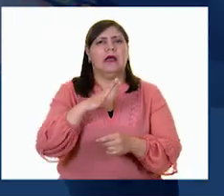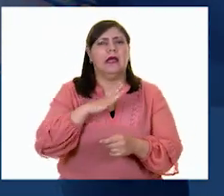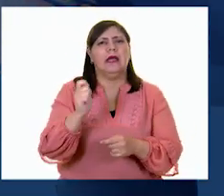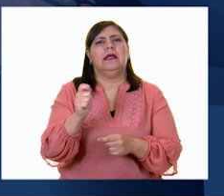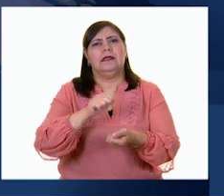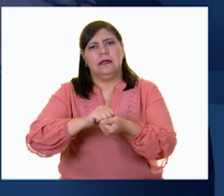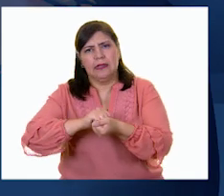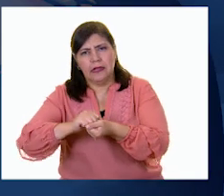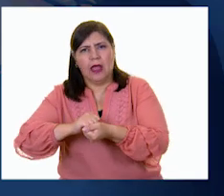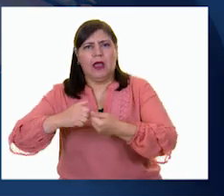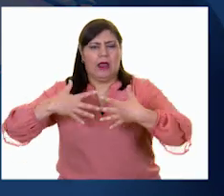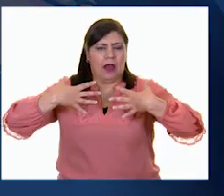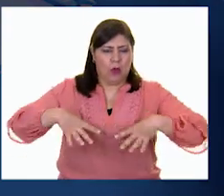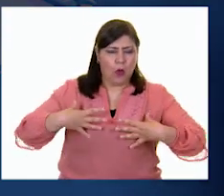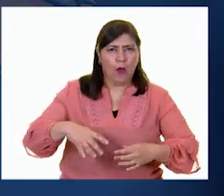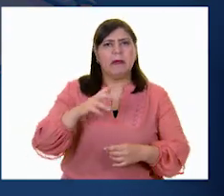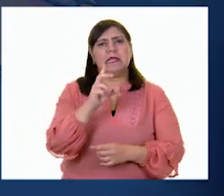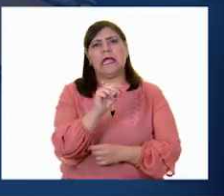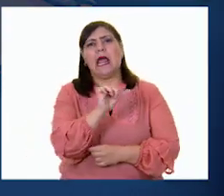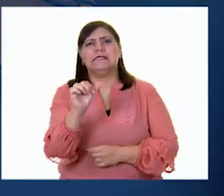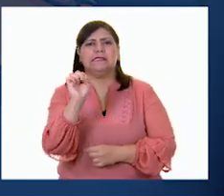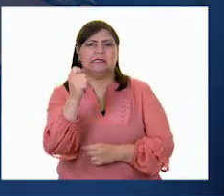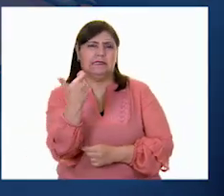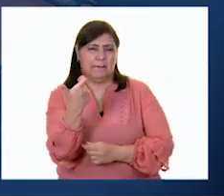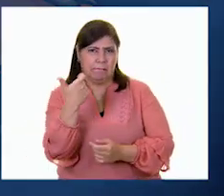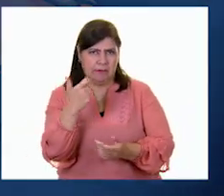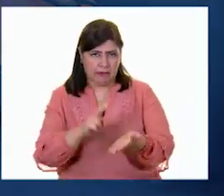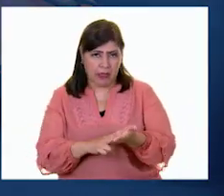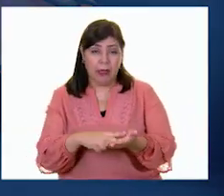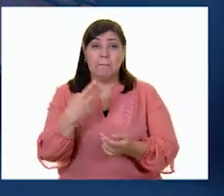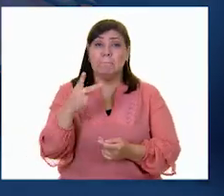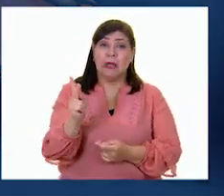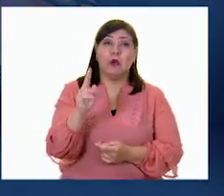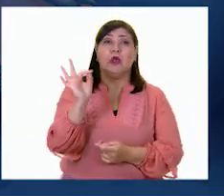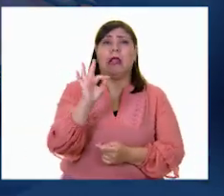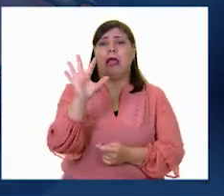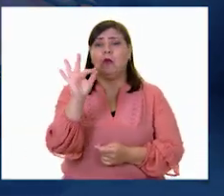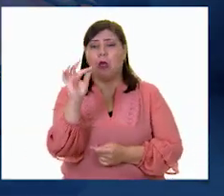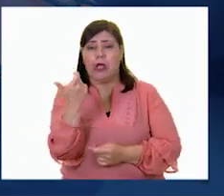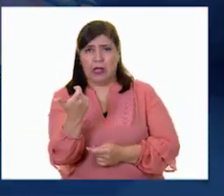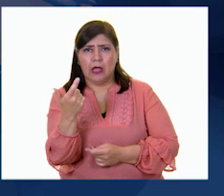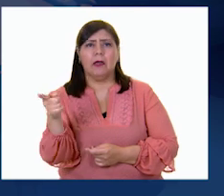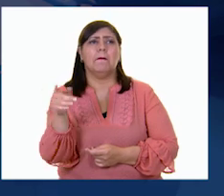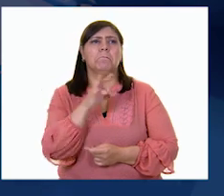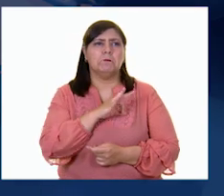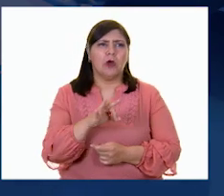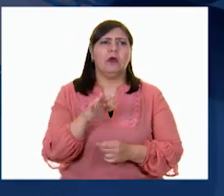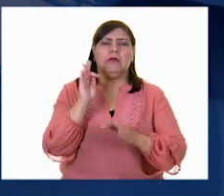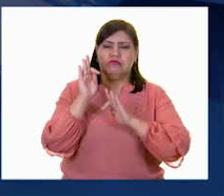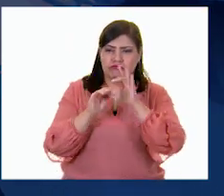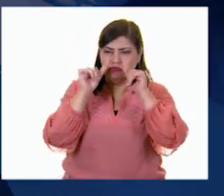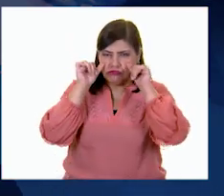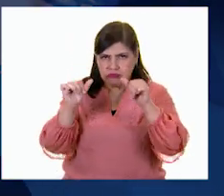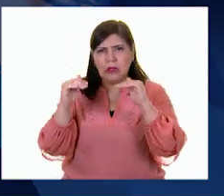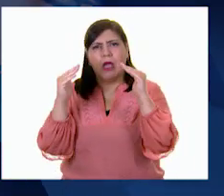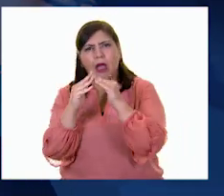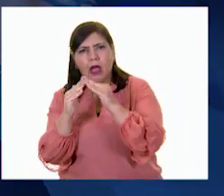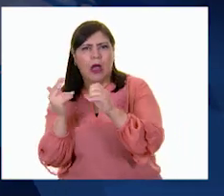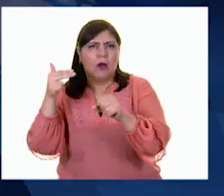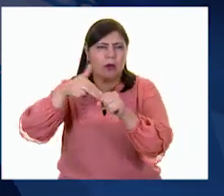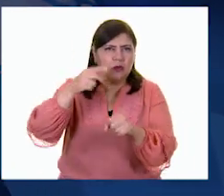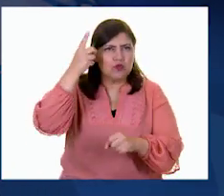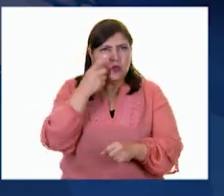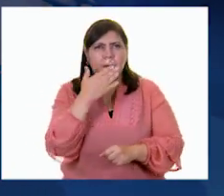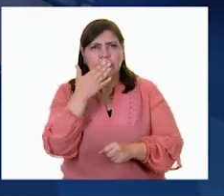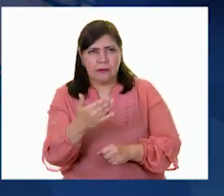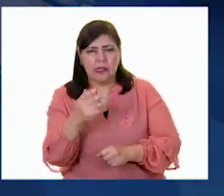desde 30 o 60 pesos. Pero ya por 40 pesos se obtiene una asistencia decente. Para estos casos me parece mejor